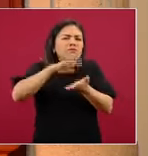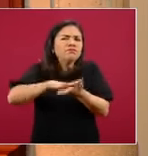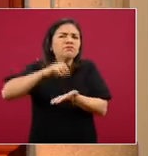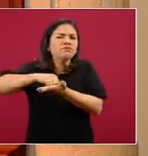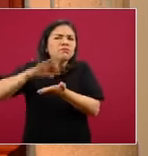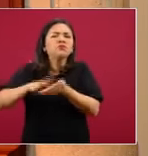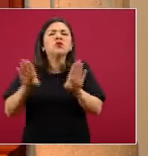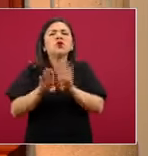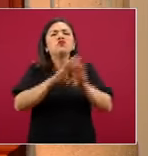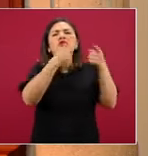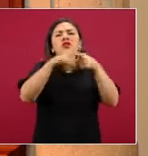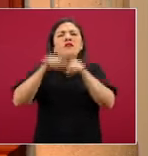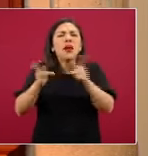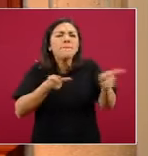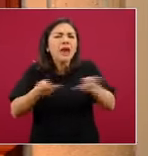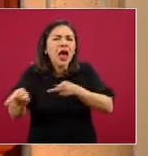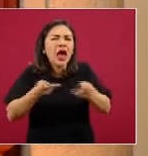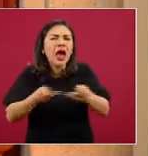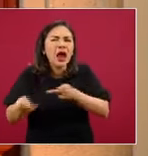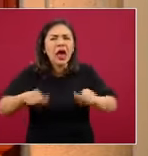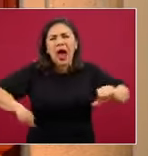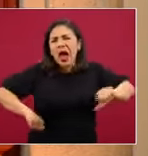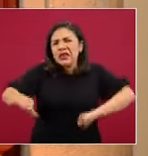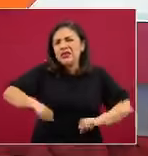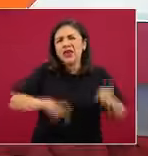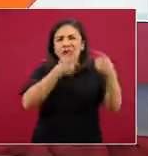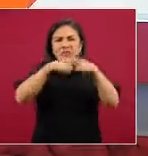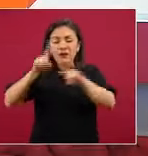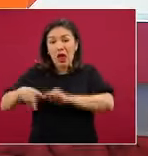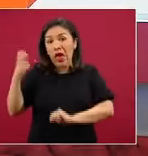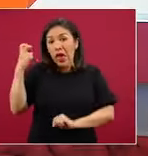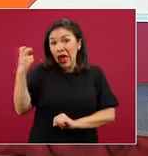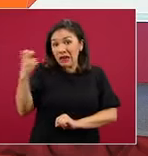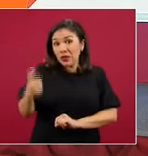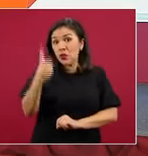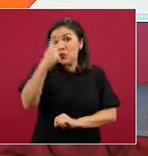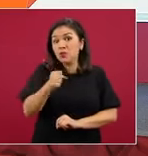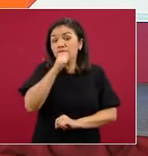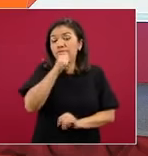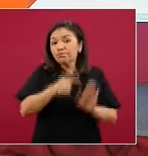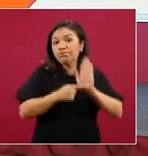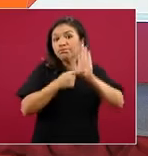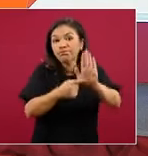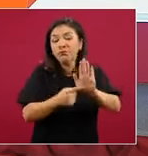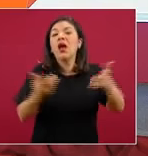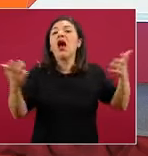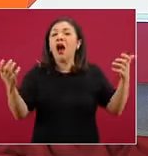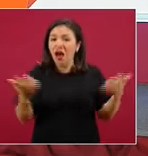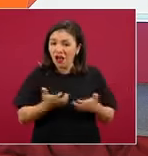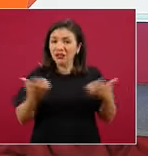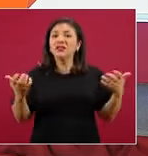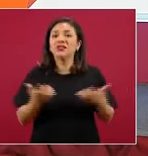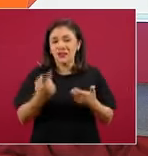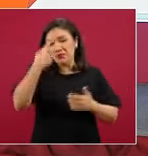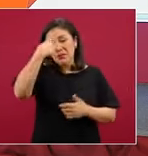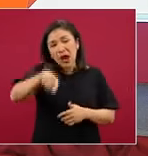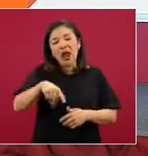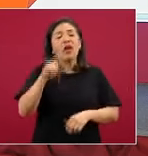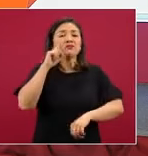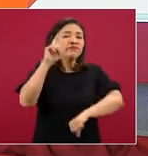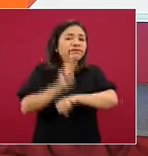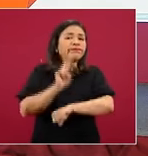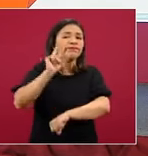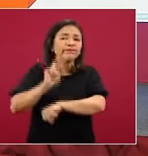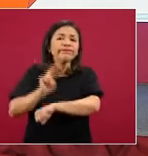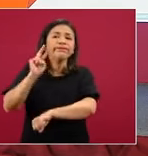de estrategias y actividades específicas y esto es uno de los indicadores que se va a ir pues